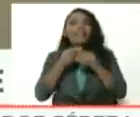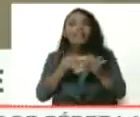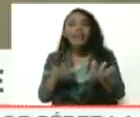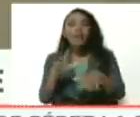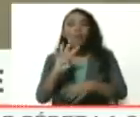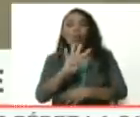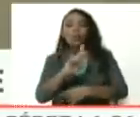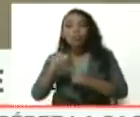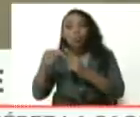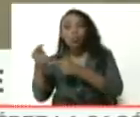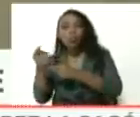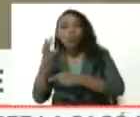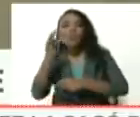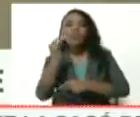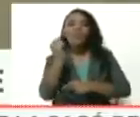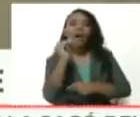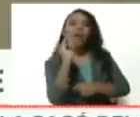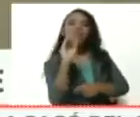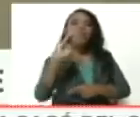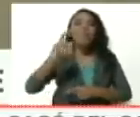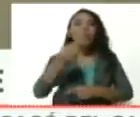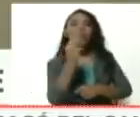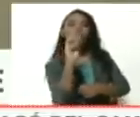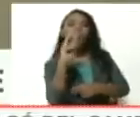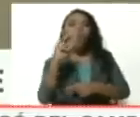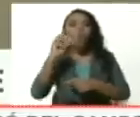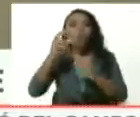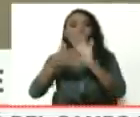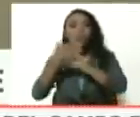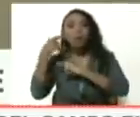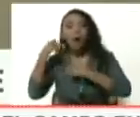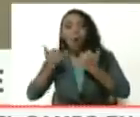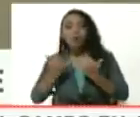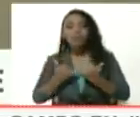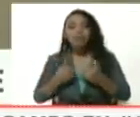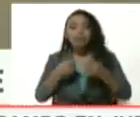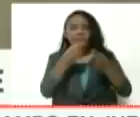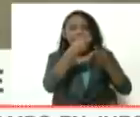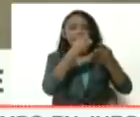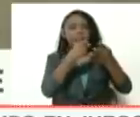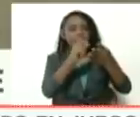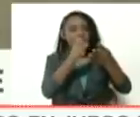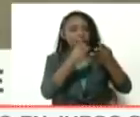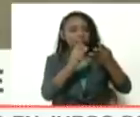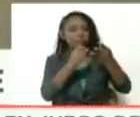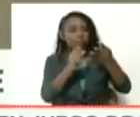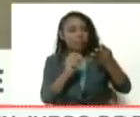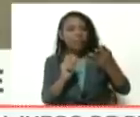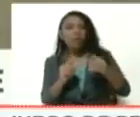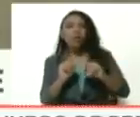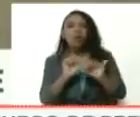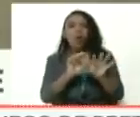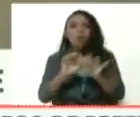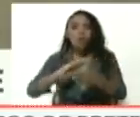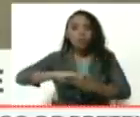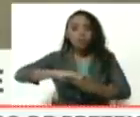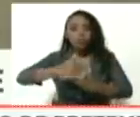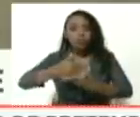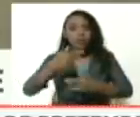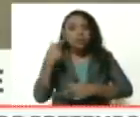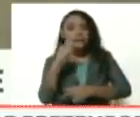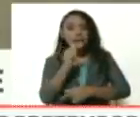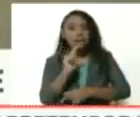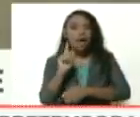firewalls. Estamos haciendo ahorita el inventario de los PC y de los laptops que